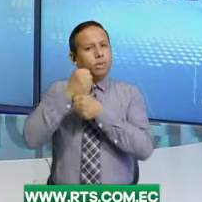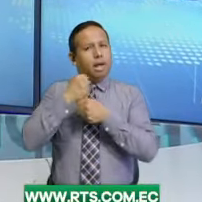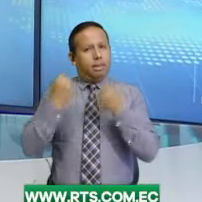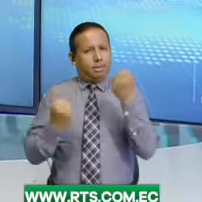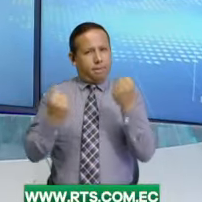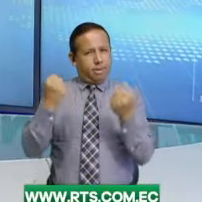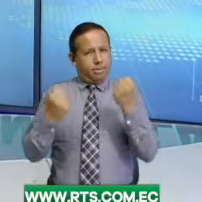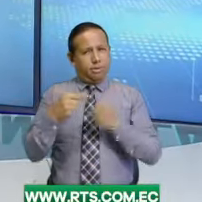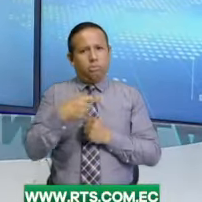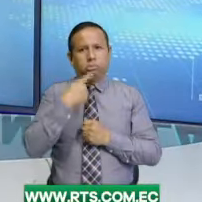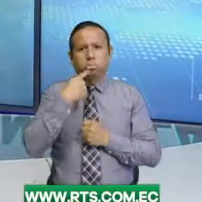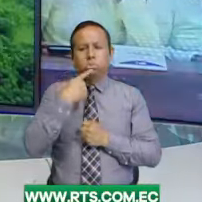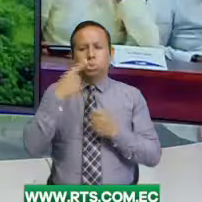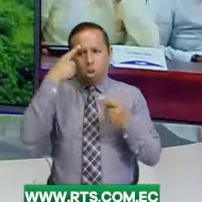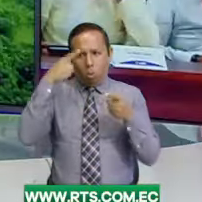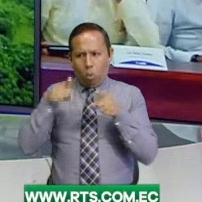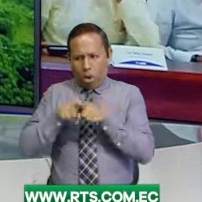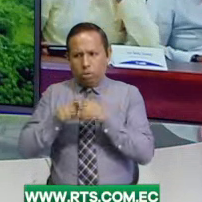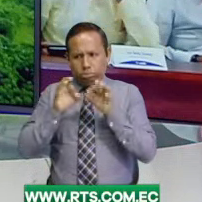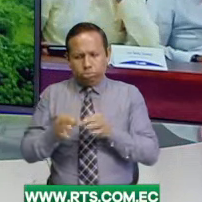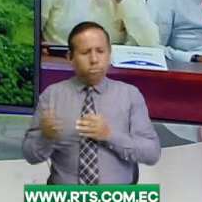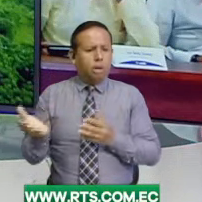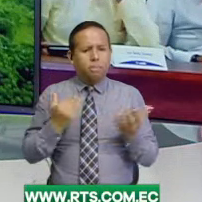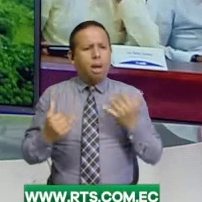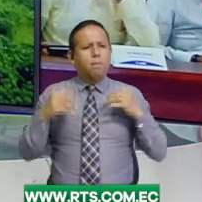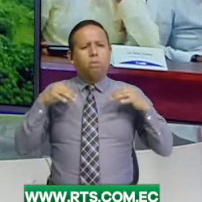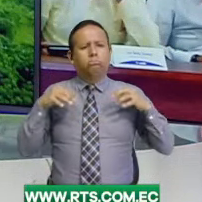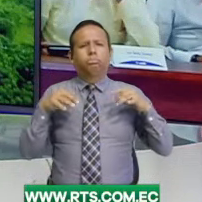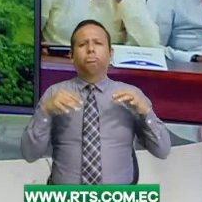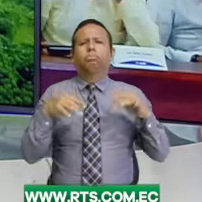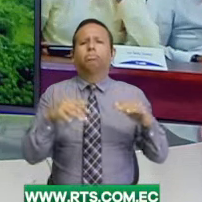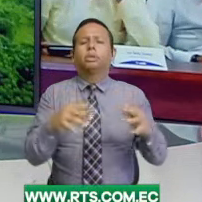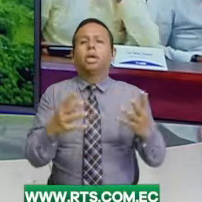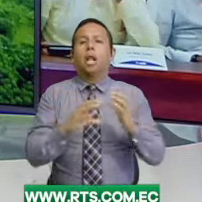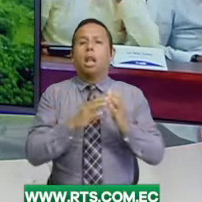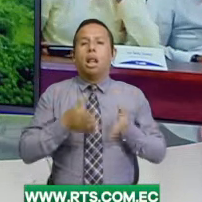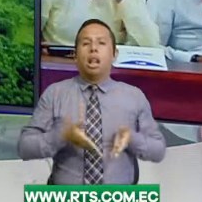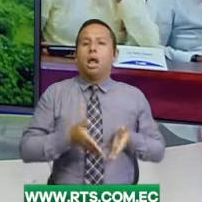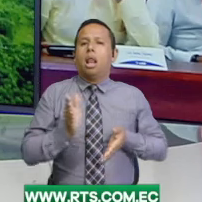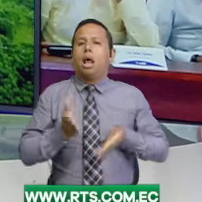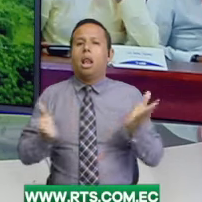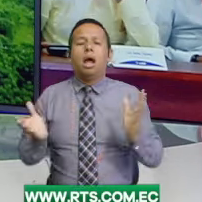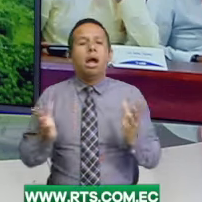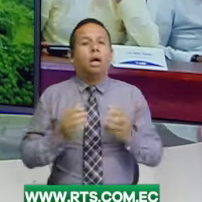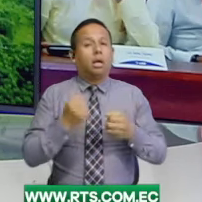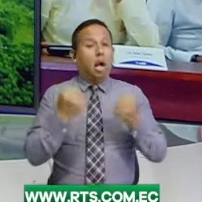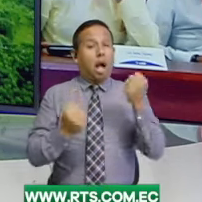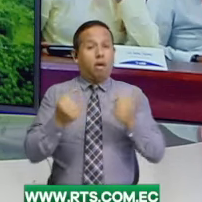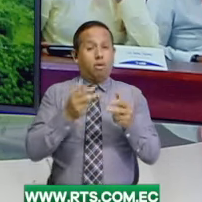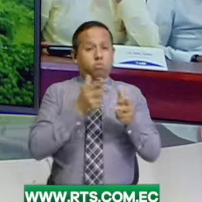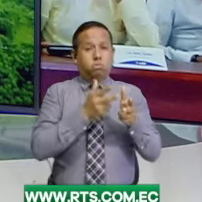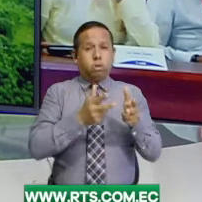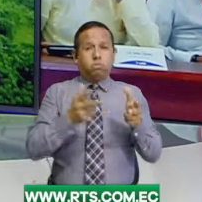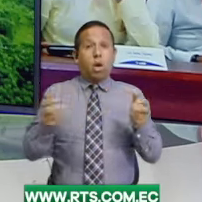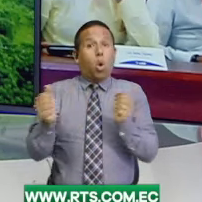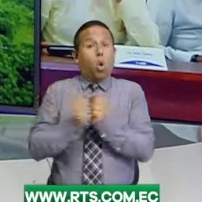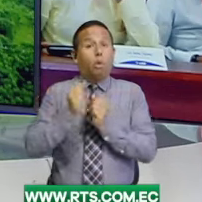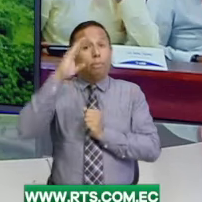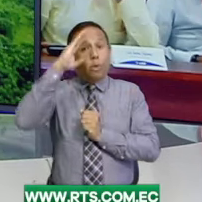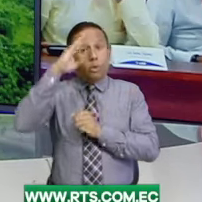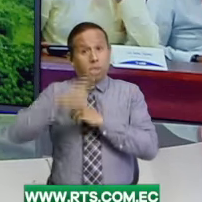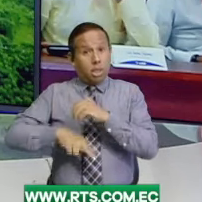acordó ejecutar en varias carreteras caravanas de vehículos pesados y de transporte de personas acompañados de la Policía